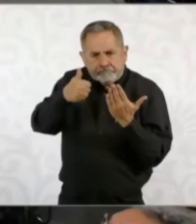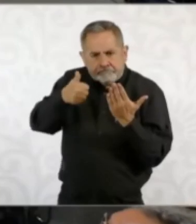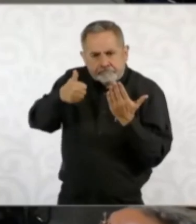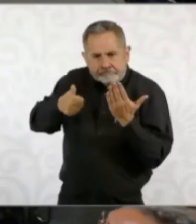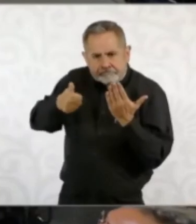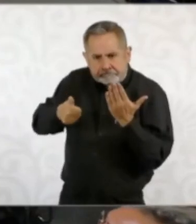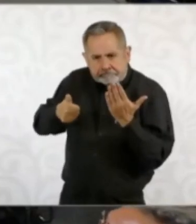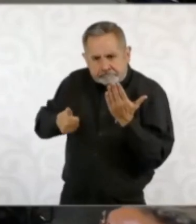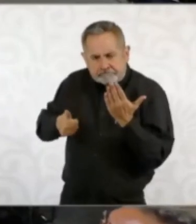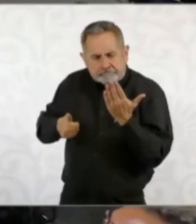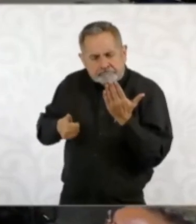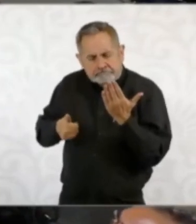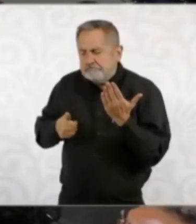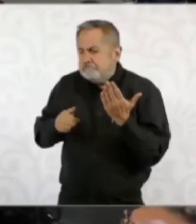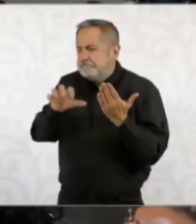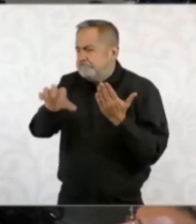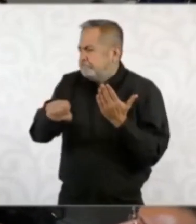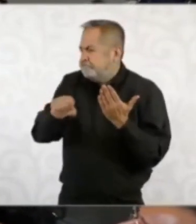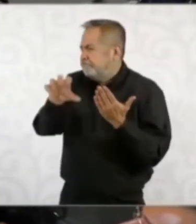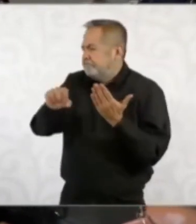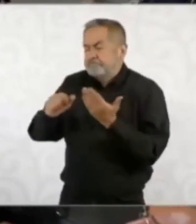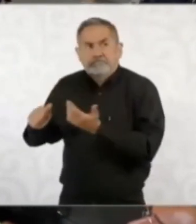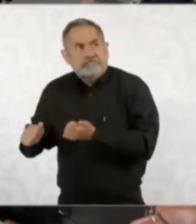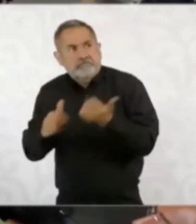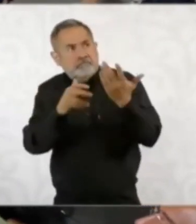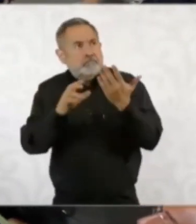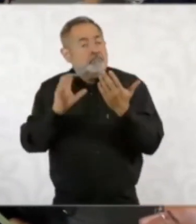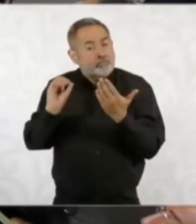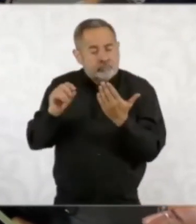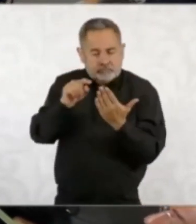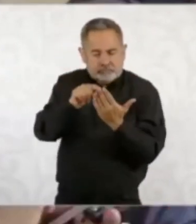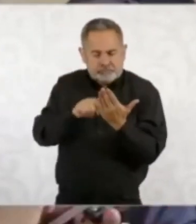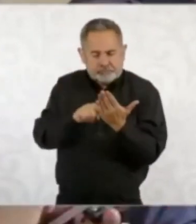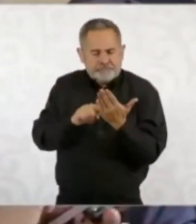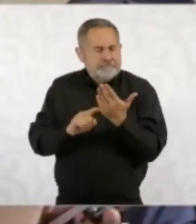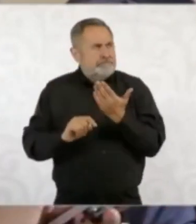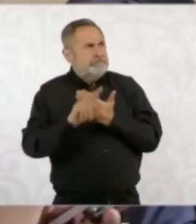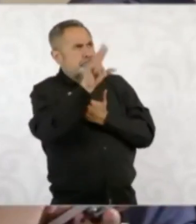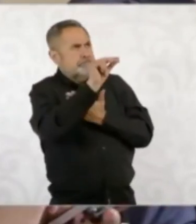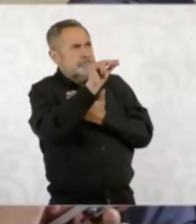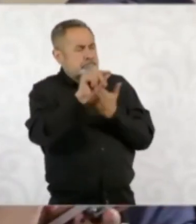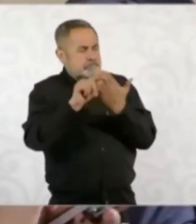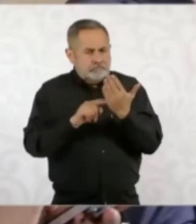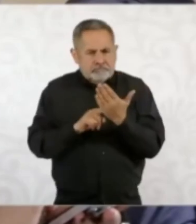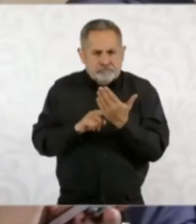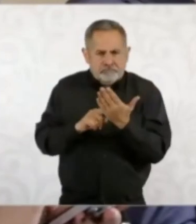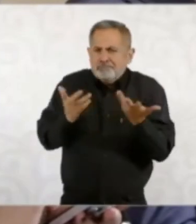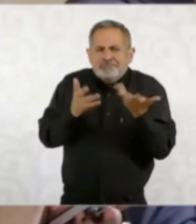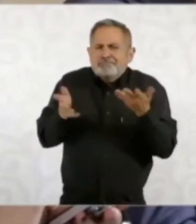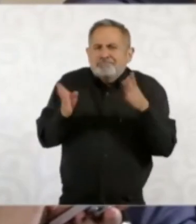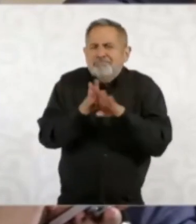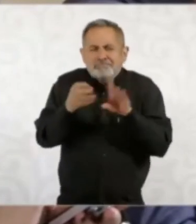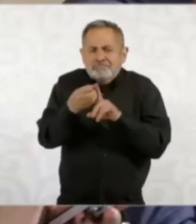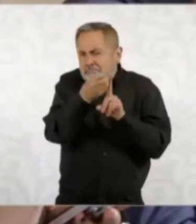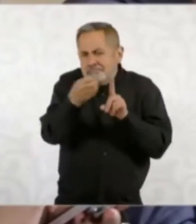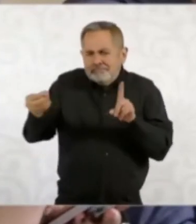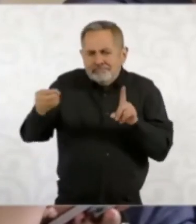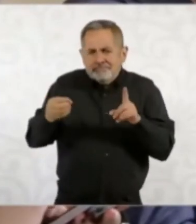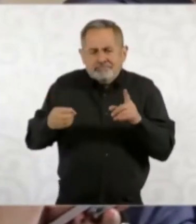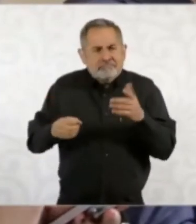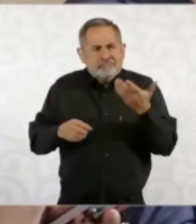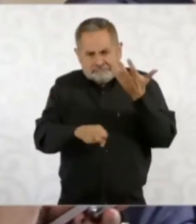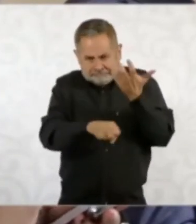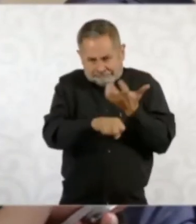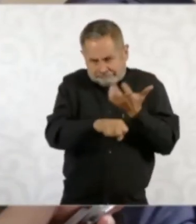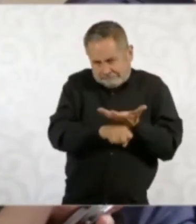expediente? ¿Tiene el gobierno de México la posibilidad de negarse o no? ¿Cómo es ese procedimiento?